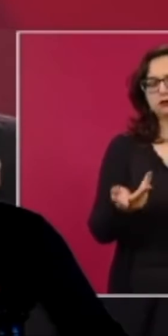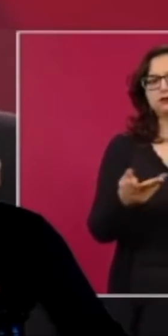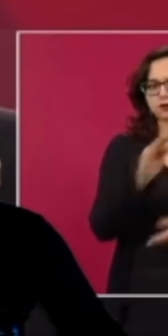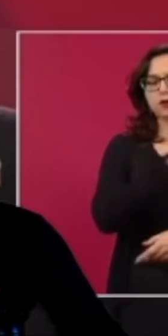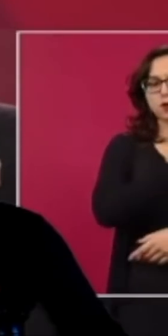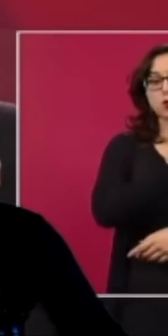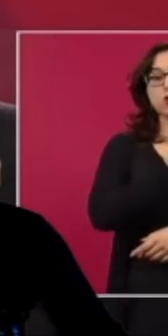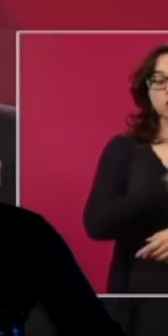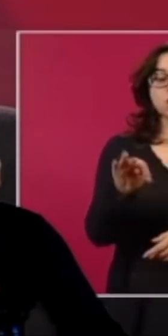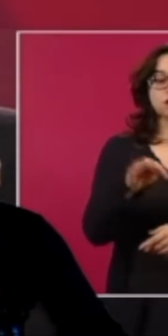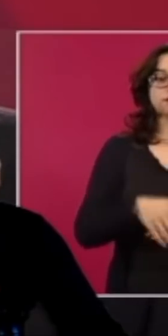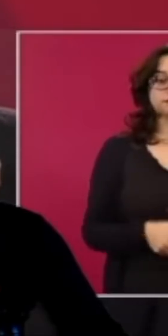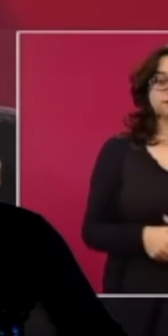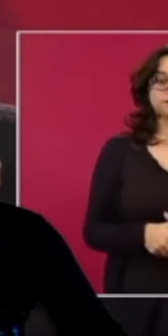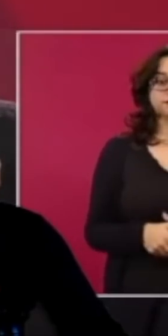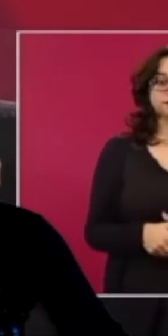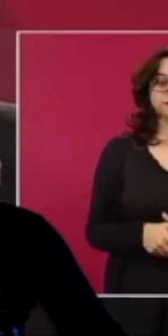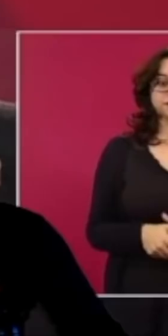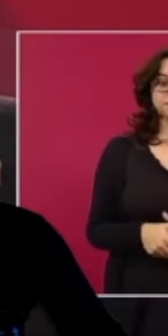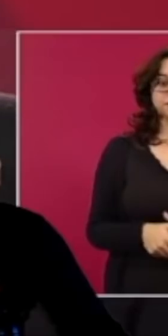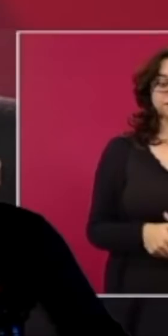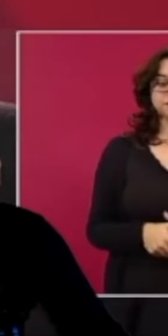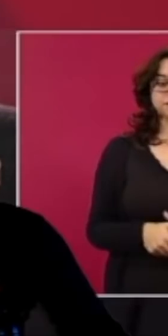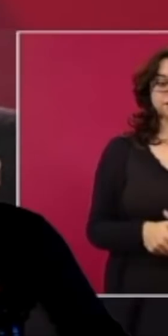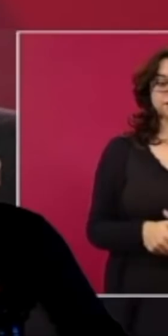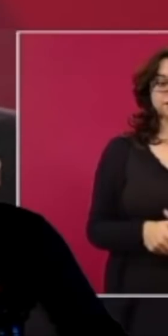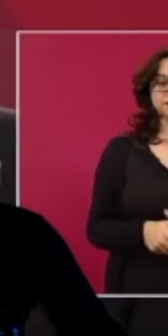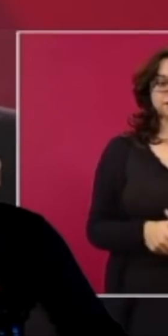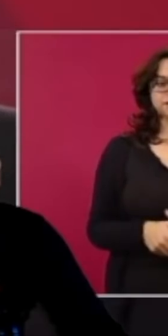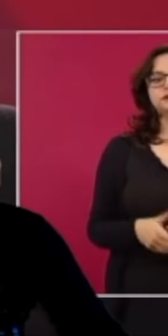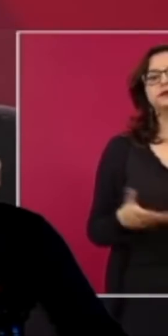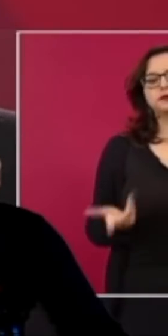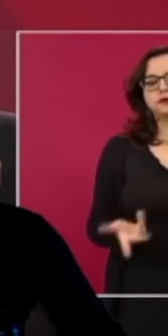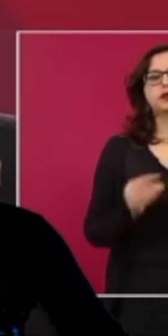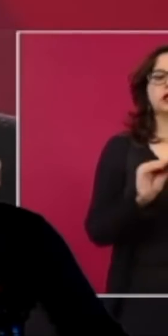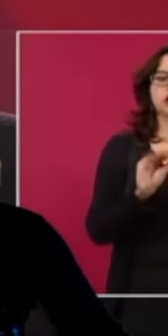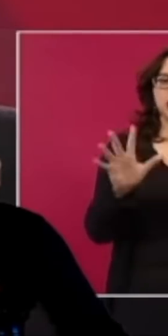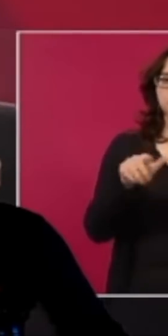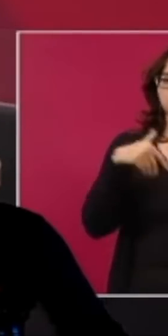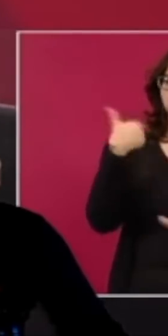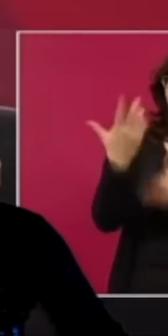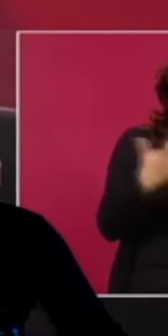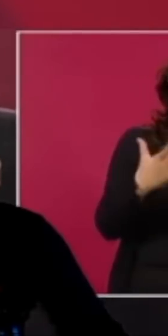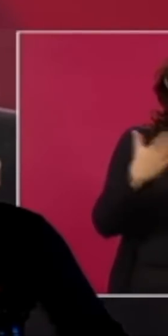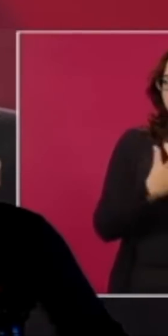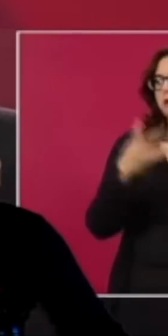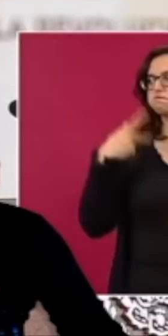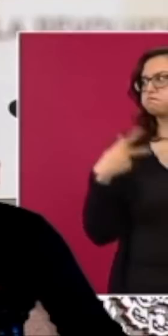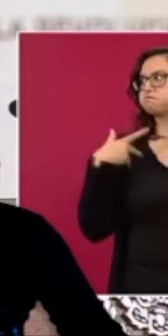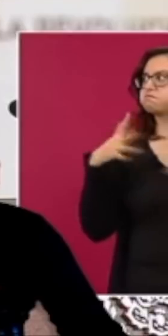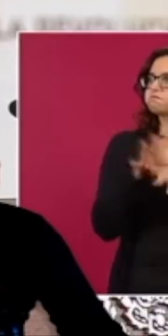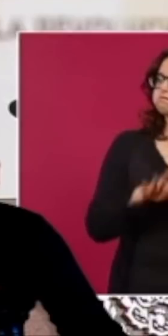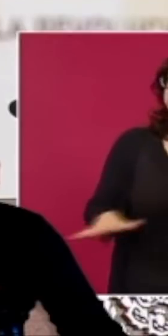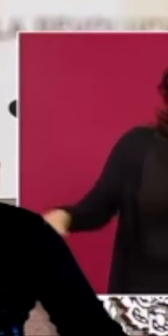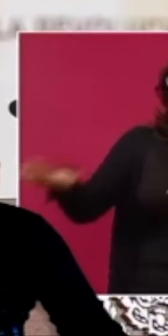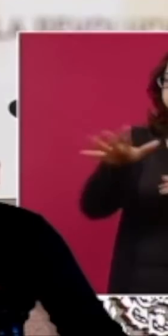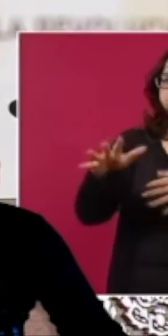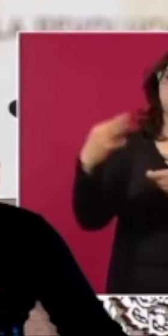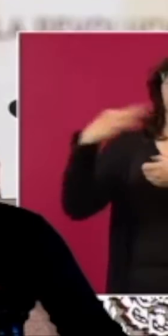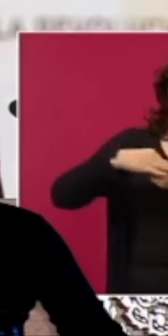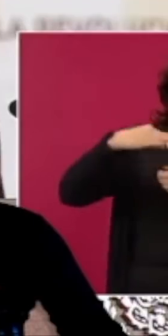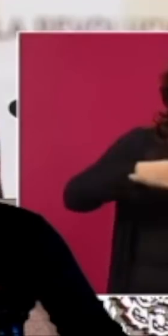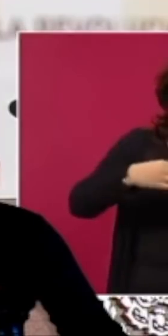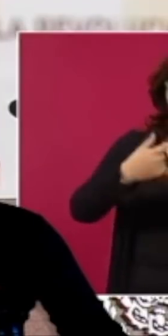falta, desde luego, tenemos que pasar por la revocación del mandato, pero si la gente decide